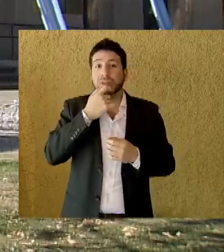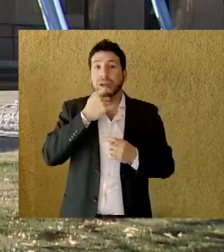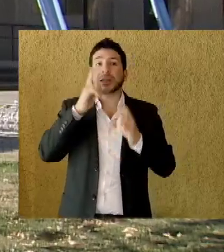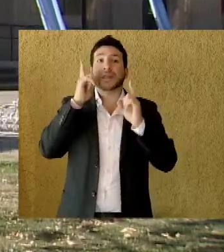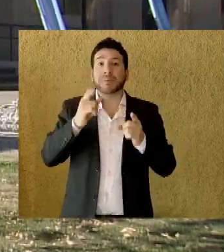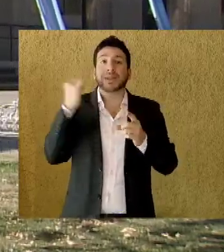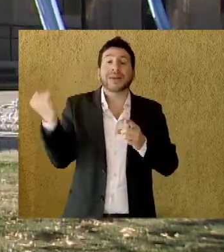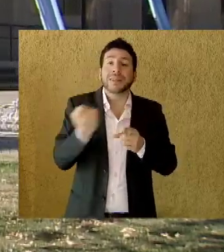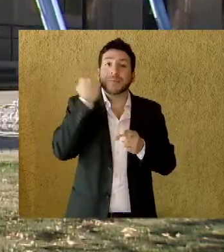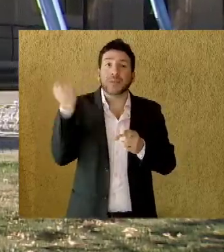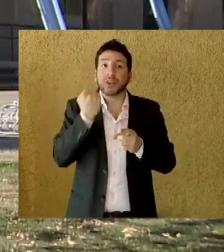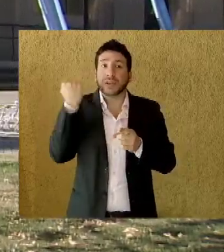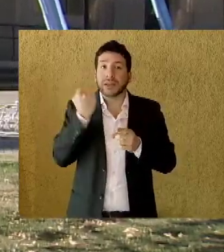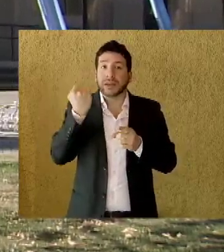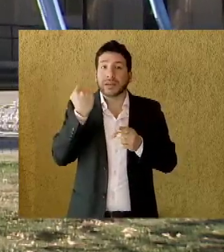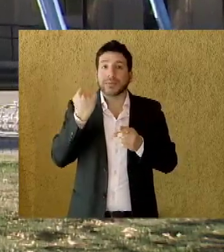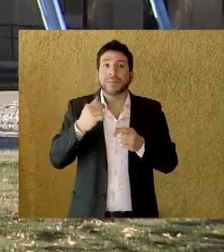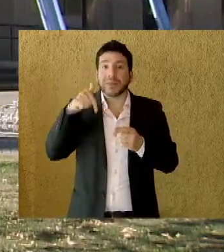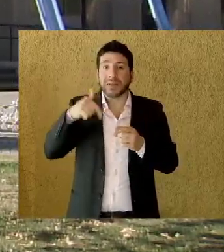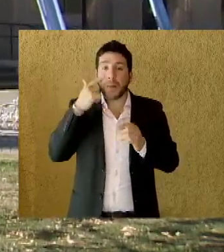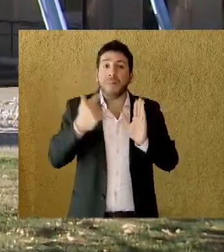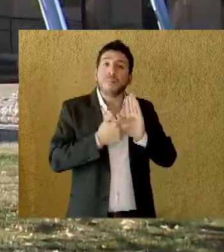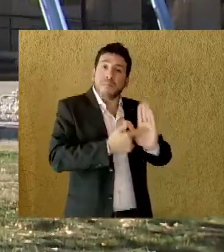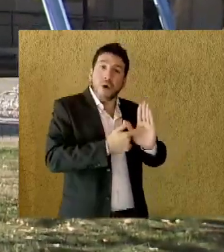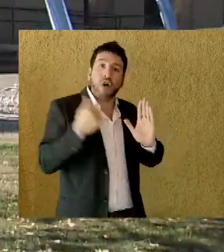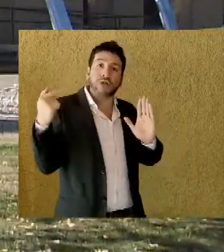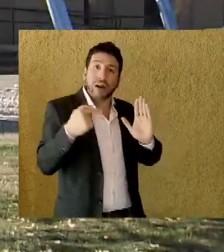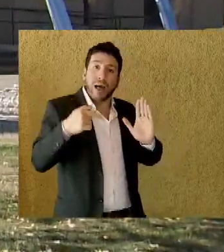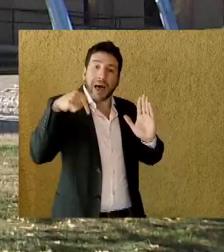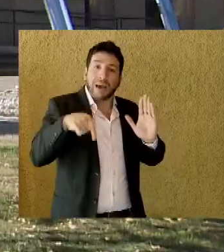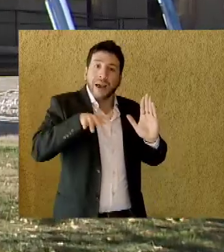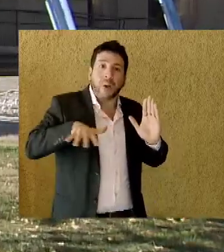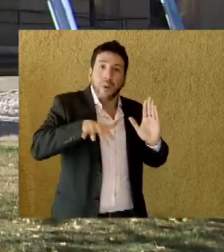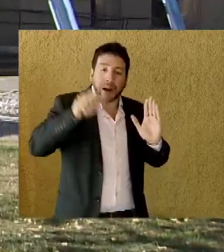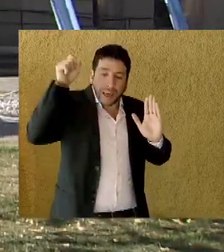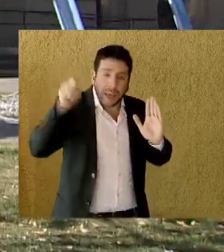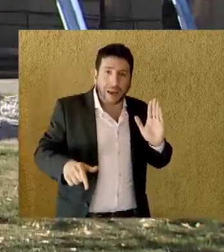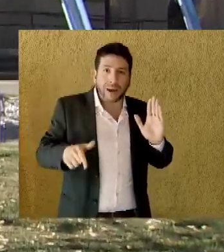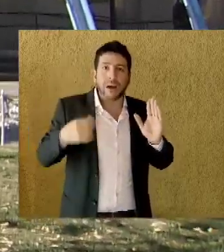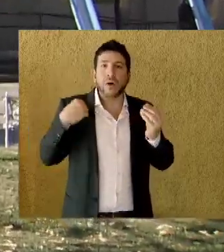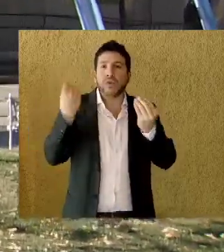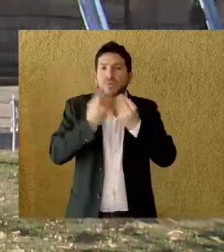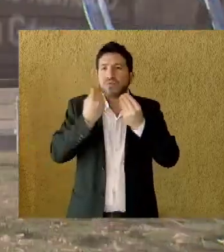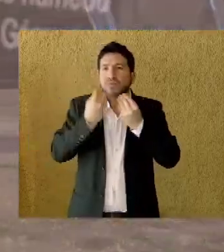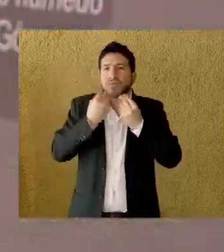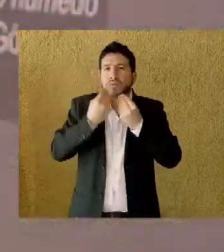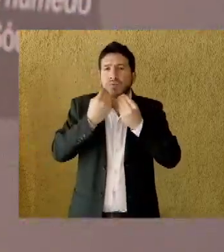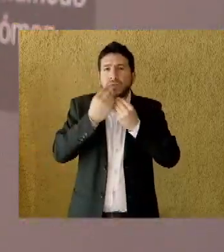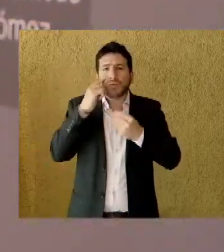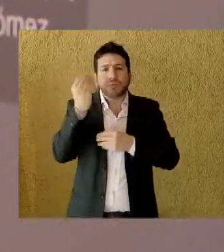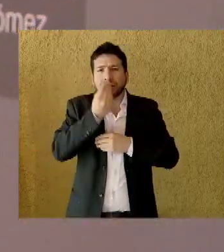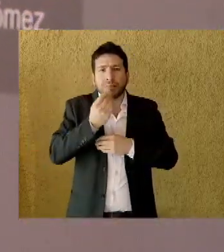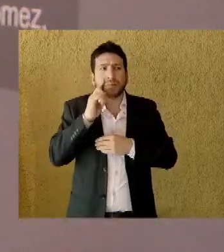importante marcarla como lo estamos haciendo ahora al estar aquí emplazados, ¿no? Mucha documentación, es realmente interesante también este